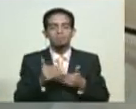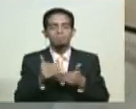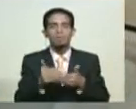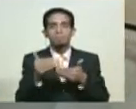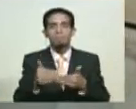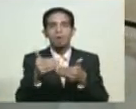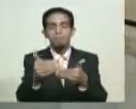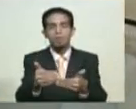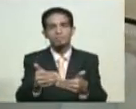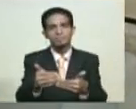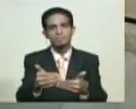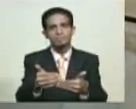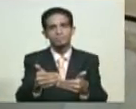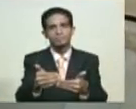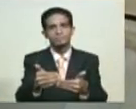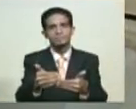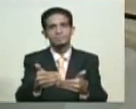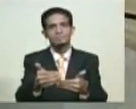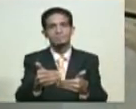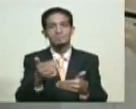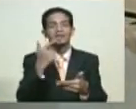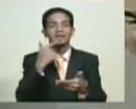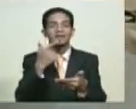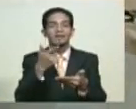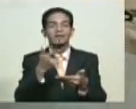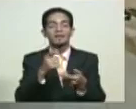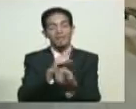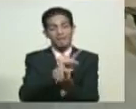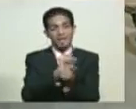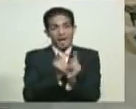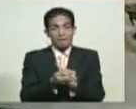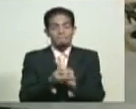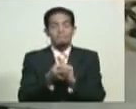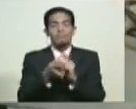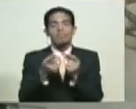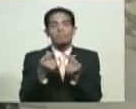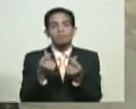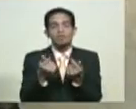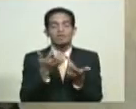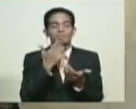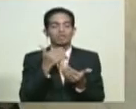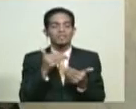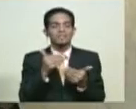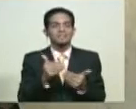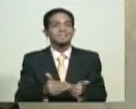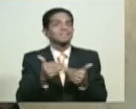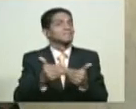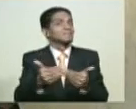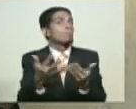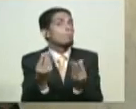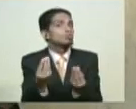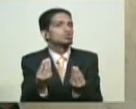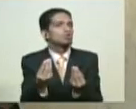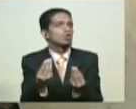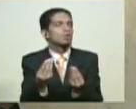vigencia de la reconversión monetaria. Ni tan tan, ni tontón, ¿no?